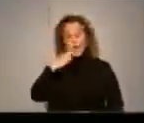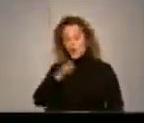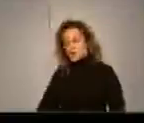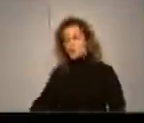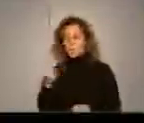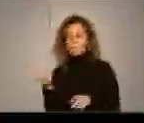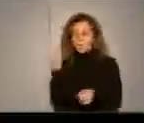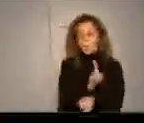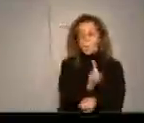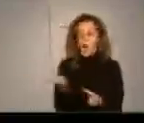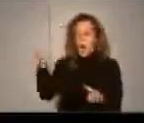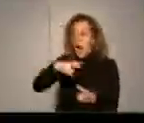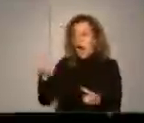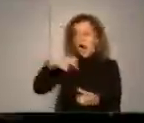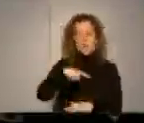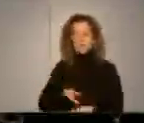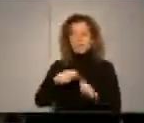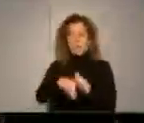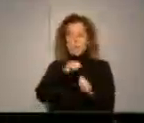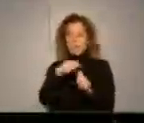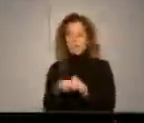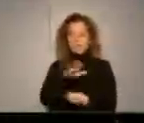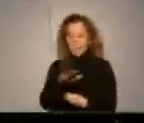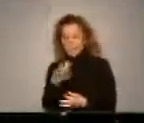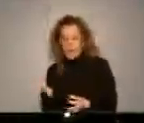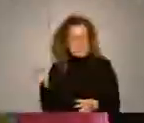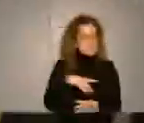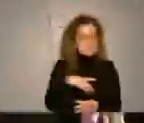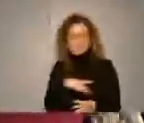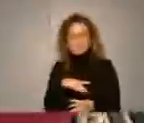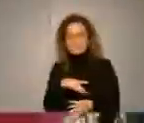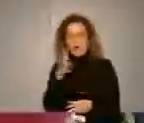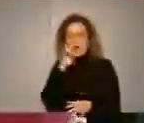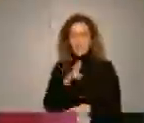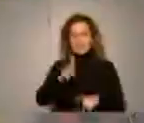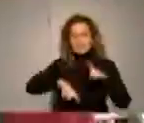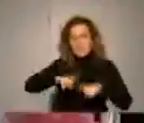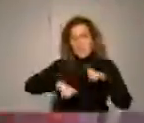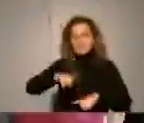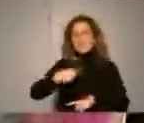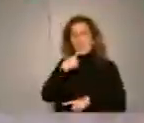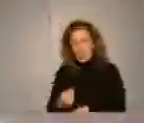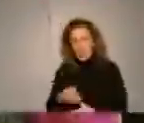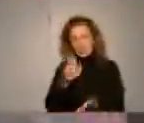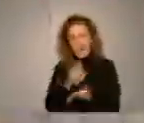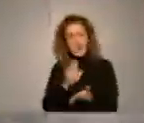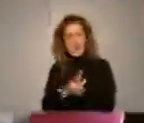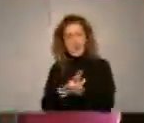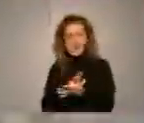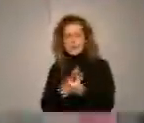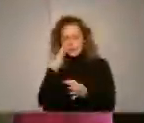van primero. Joder, canario nativo, ¿dónde te metemos? Depende de lo que digan, tranquilo, yo te